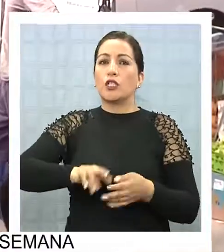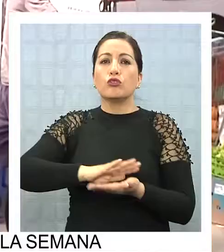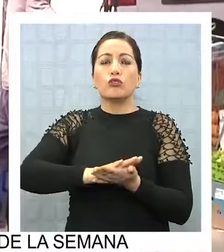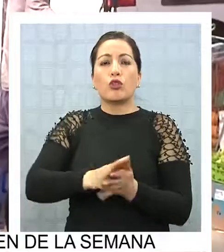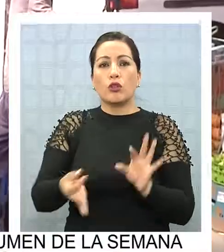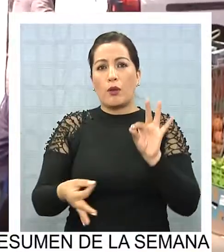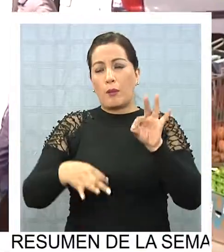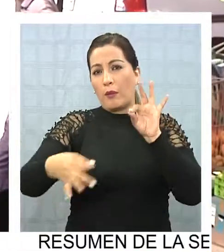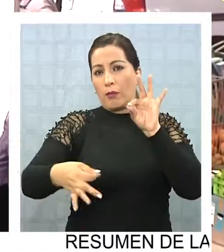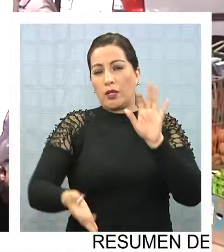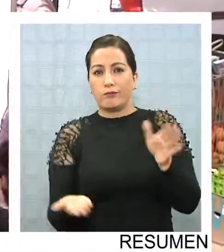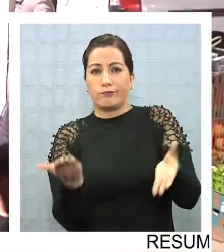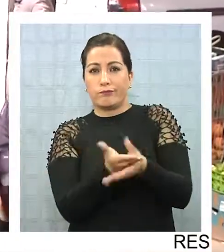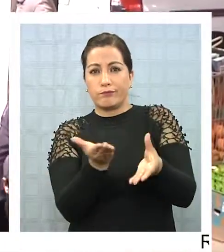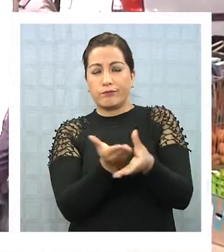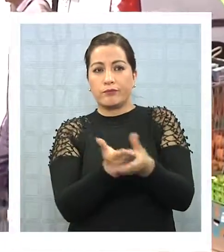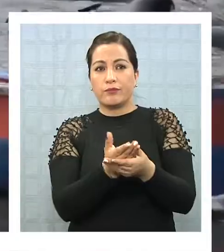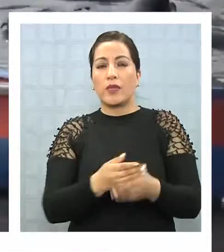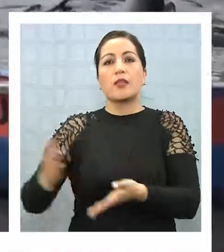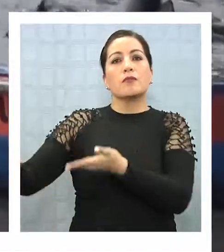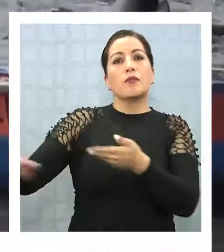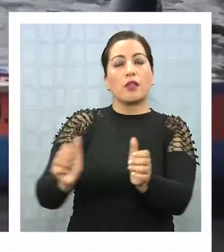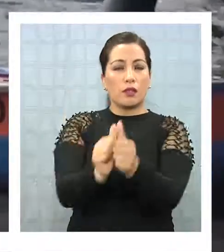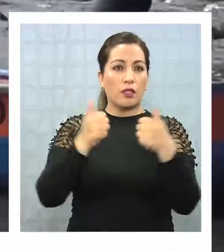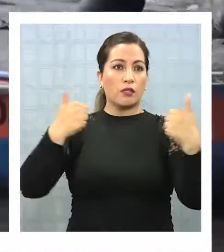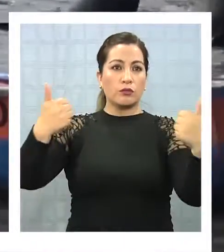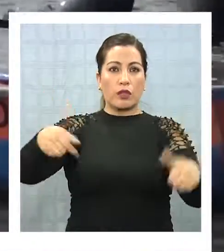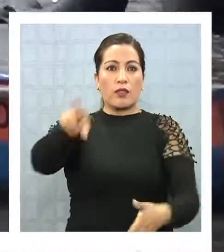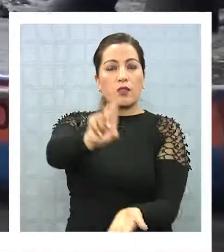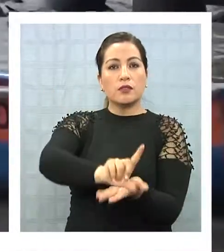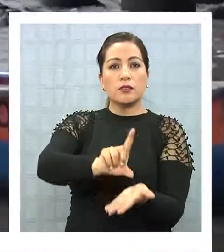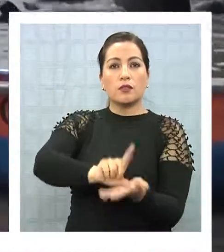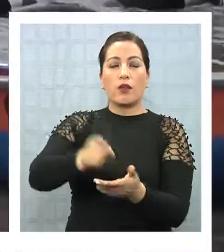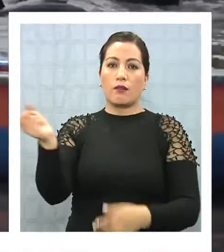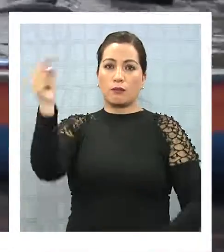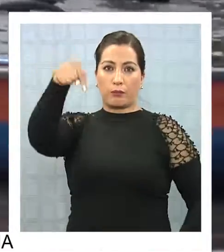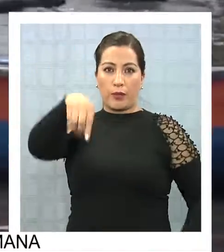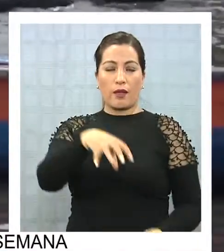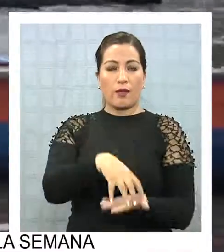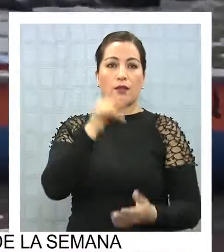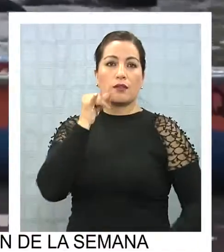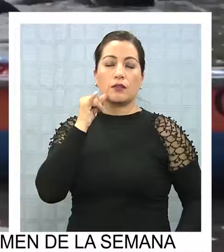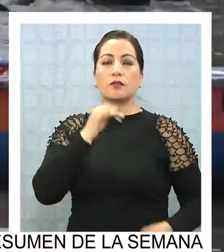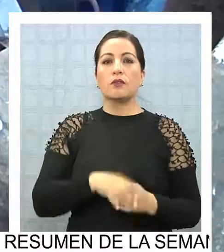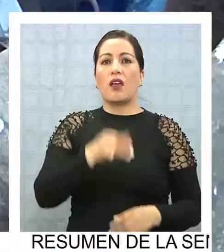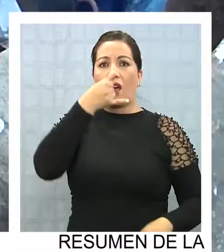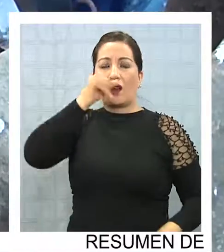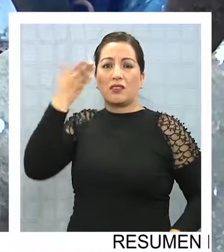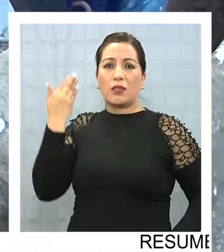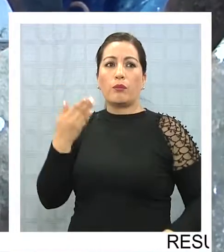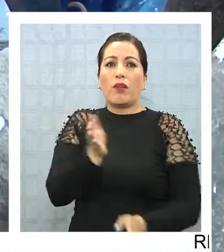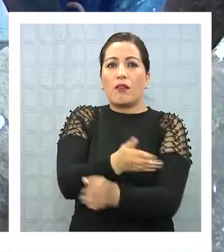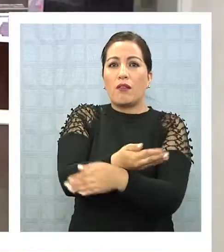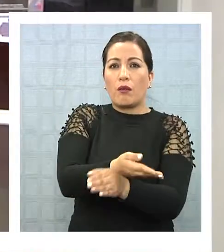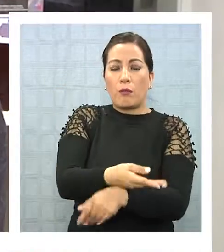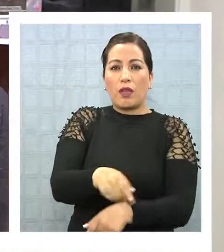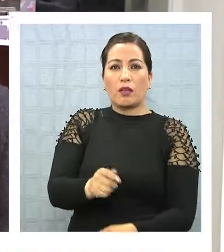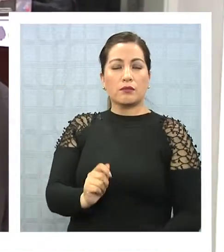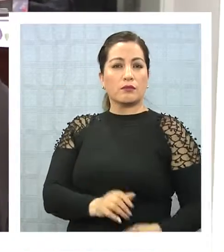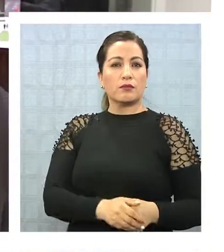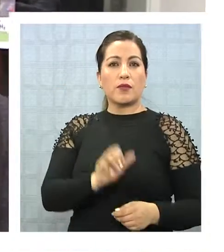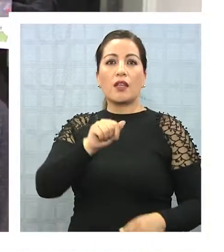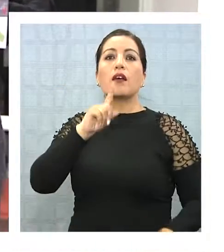para ser remitida a la subsecretaría e invitar a las autoridades del sector a la región. Ha pasado bastante tiempo que la pesca artesanal